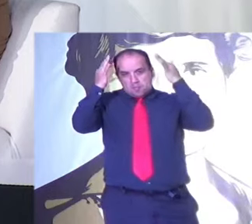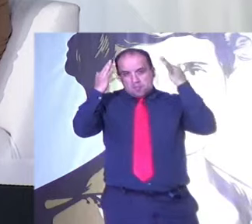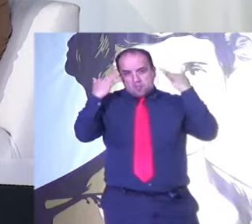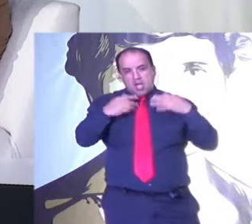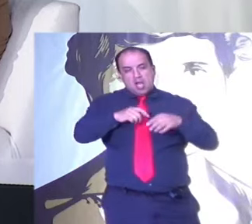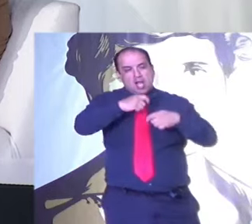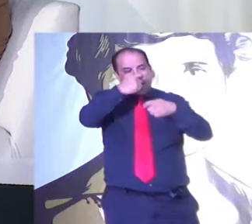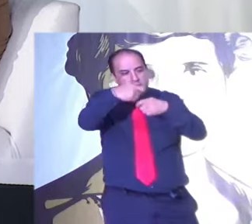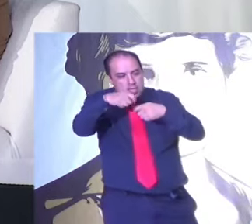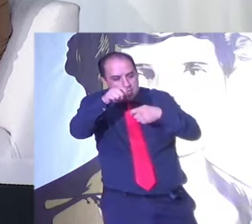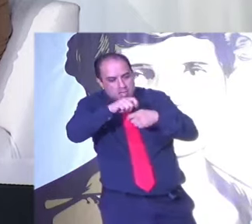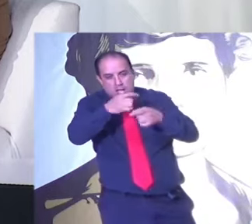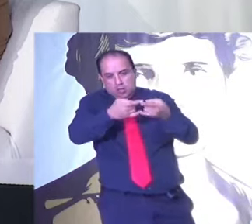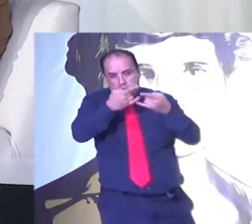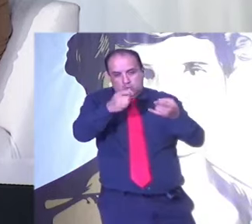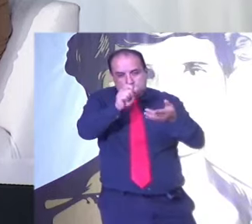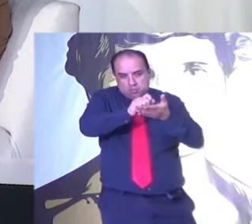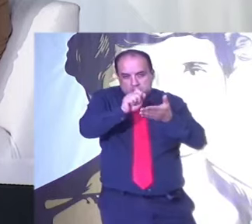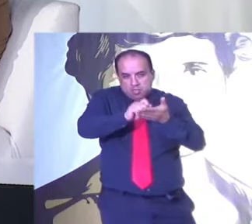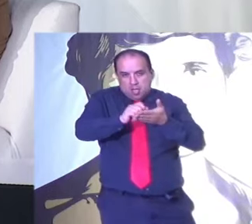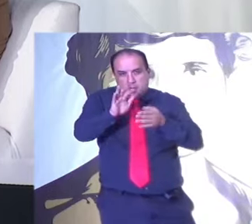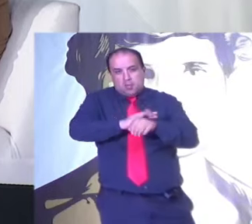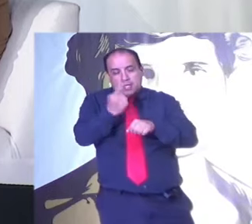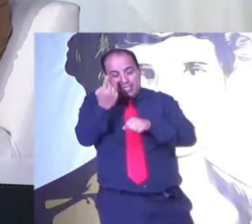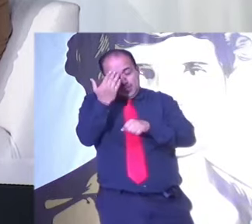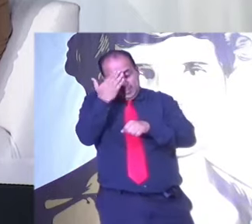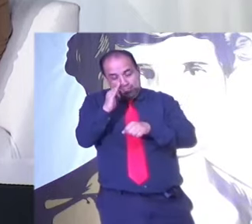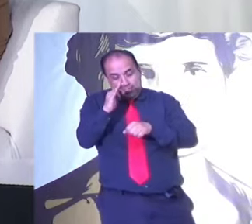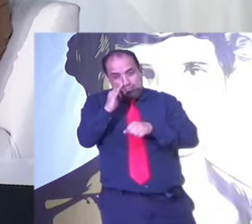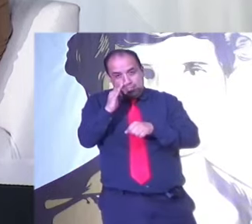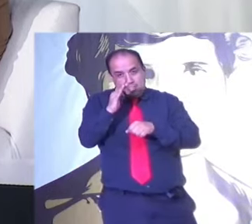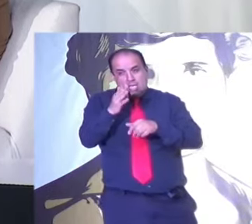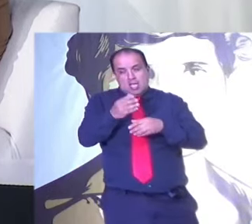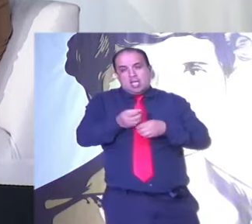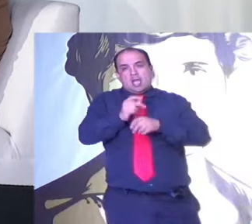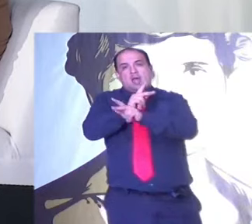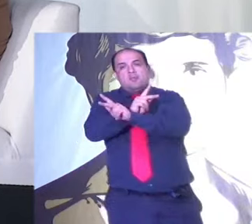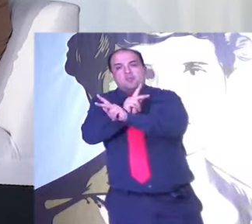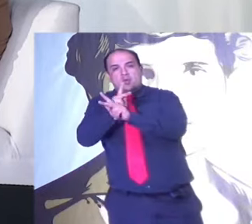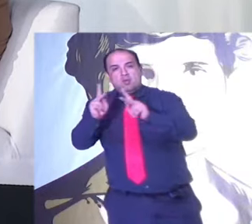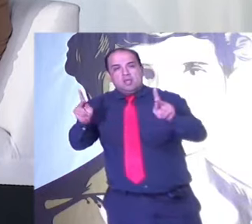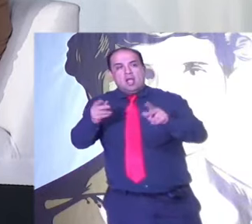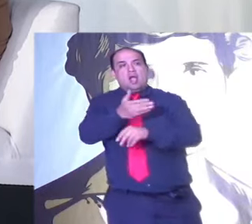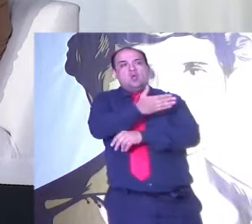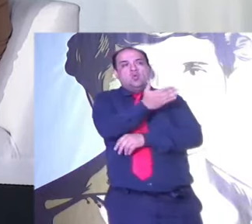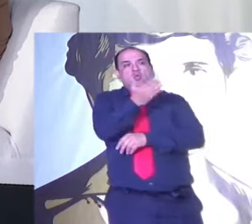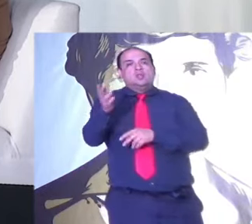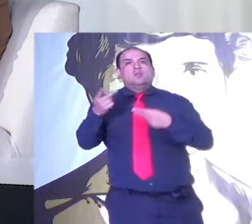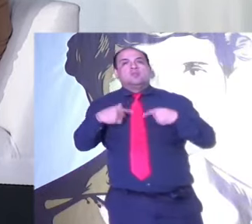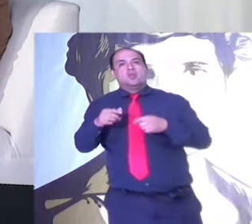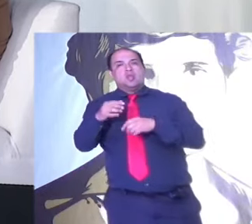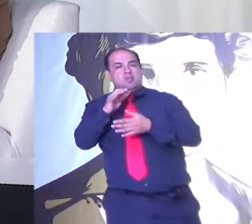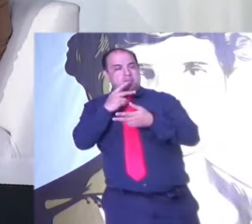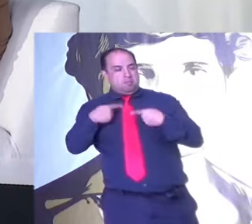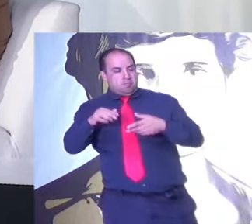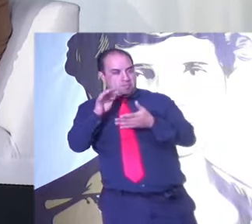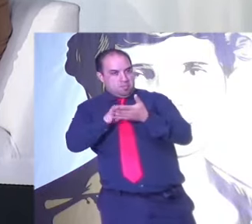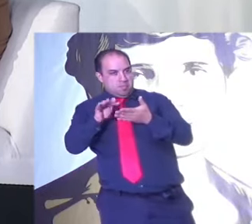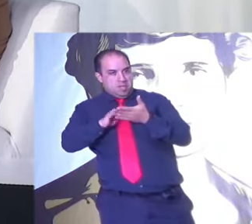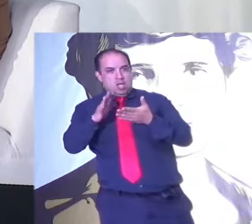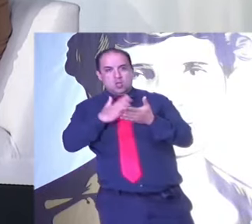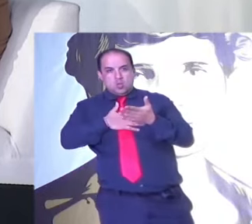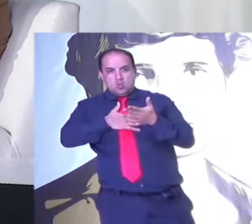peino, porque sé que van a ir a un lugar público que es a la mente de todos sus lectores, ¿no? Soy muy